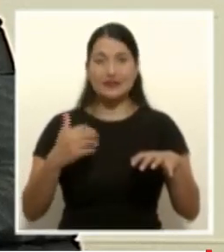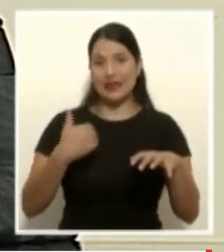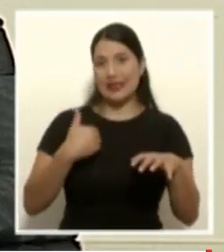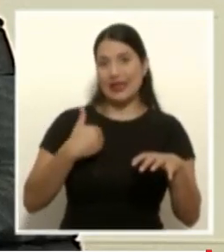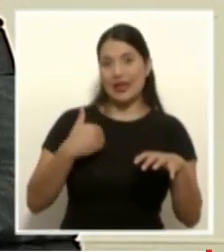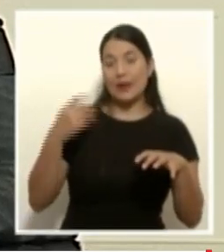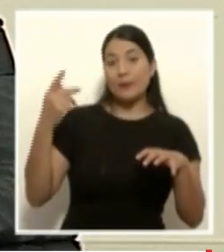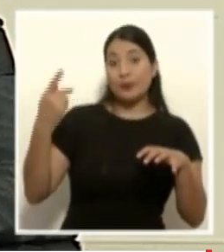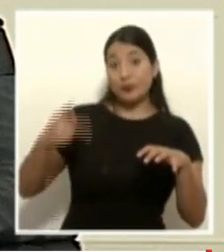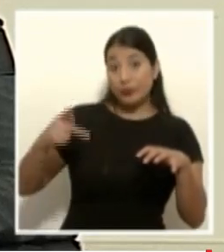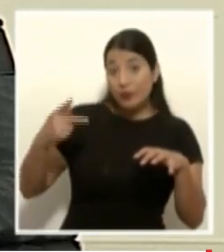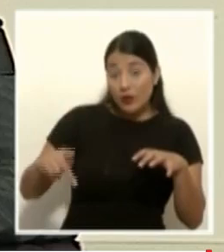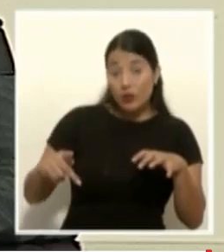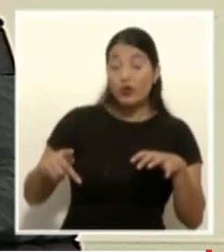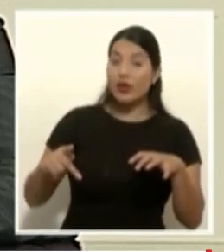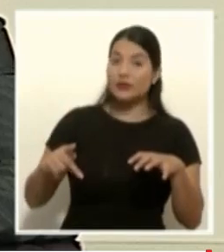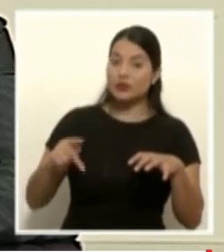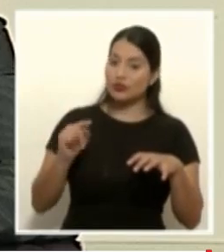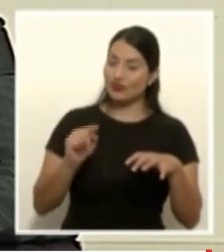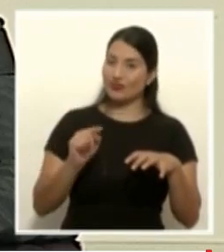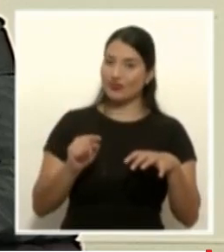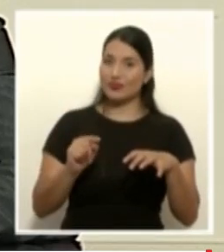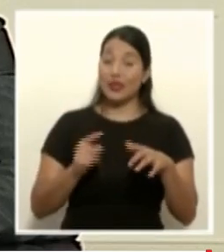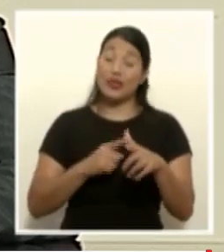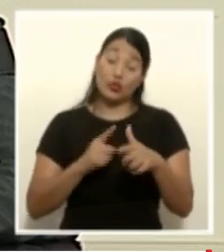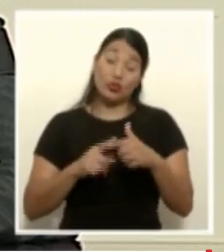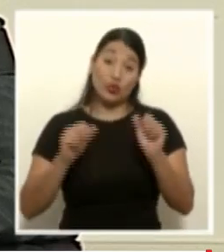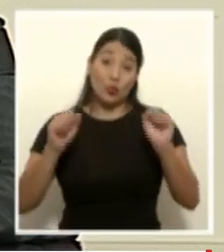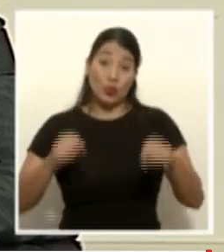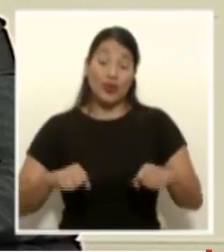grande, ¿verdad? Y que eso pues sí puede conllevar